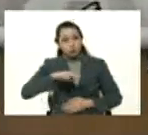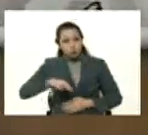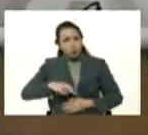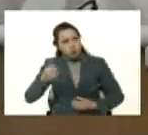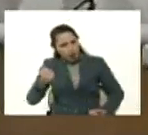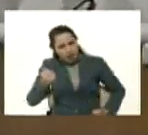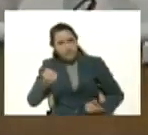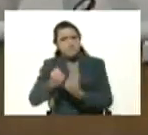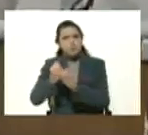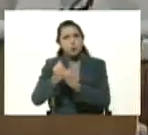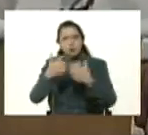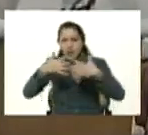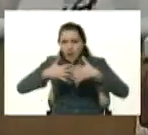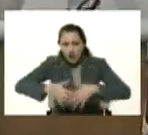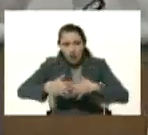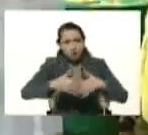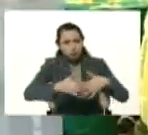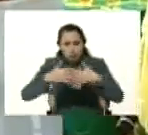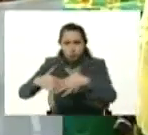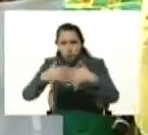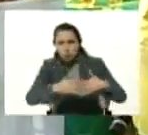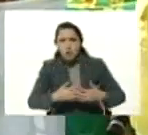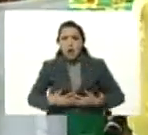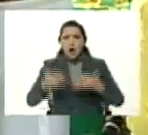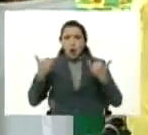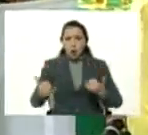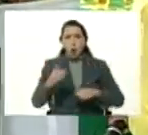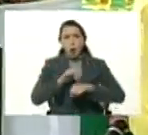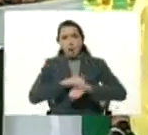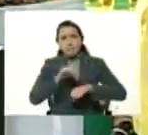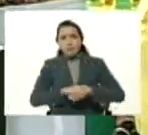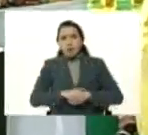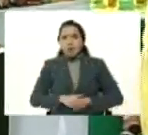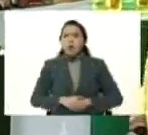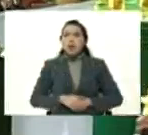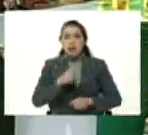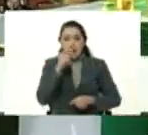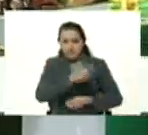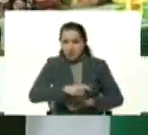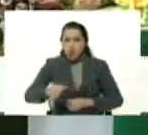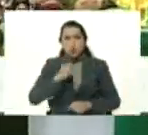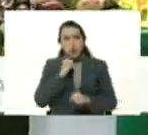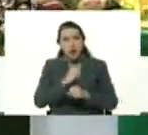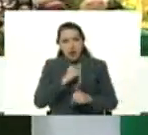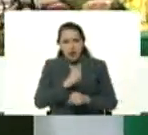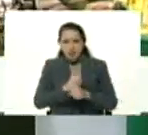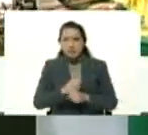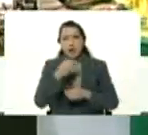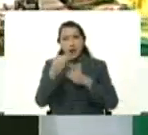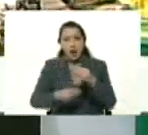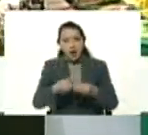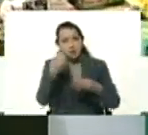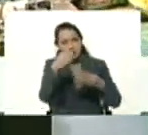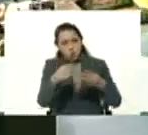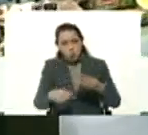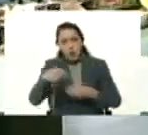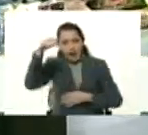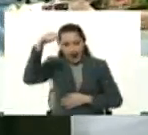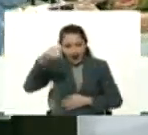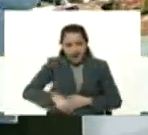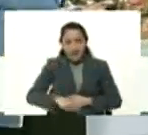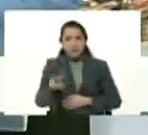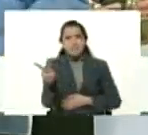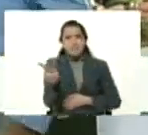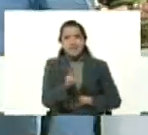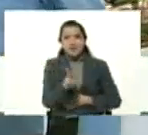sustentar las industrias, y en este caso la industria del calzado, con mano de obra y materia prima venezolana. Sí,